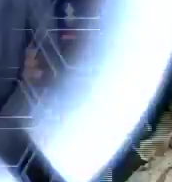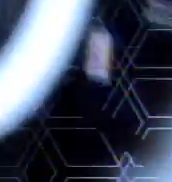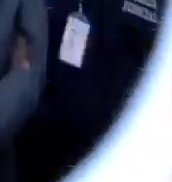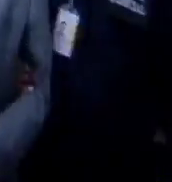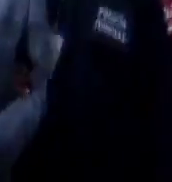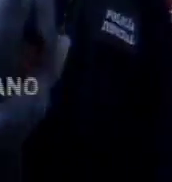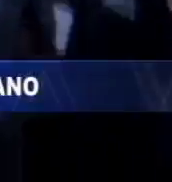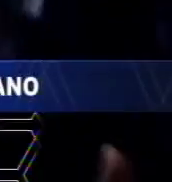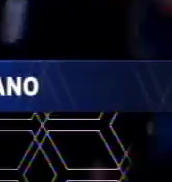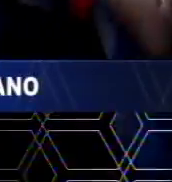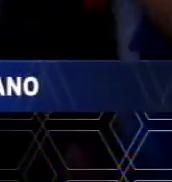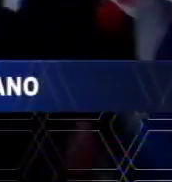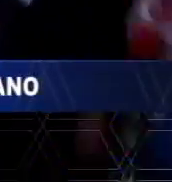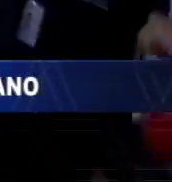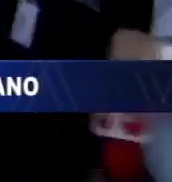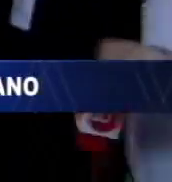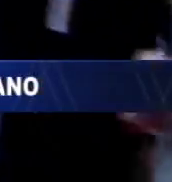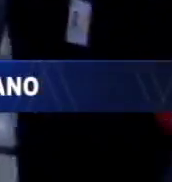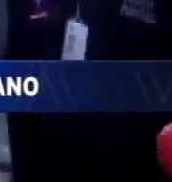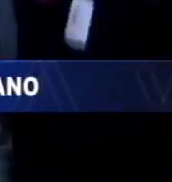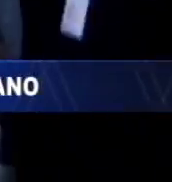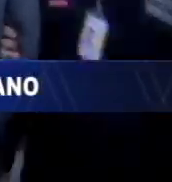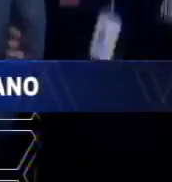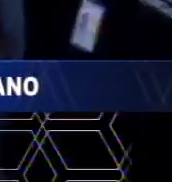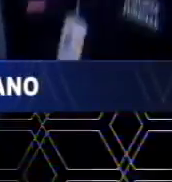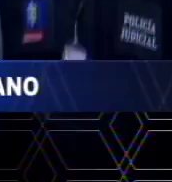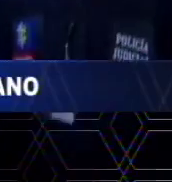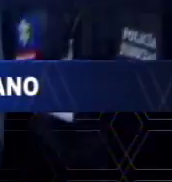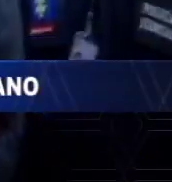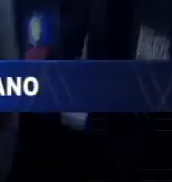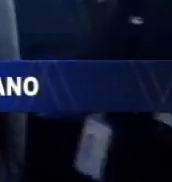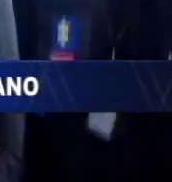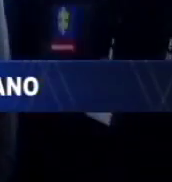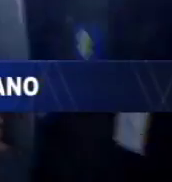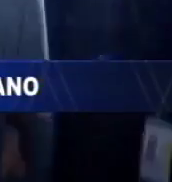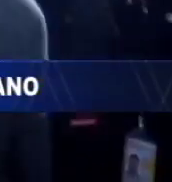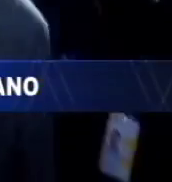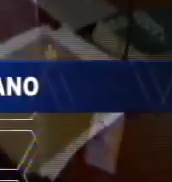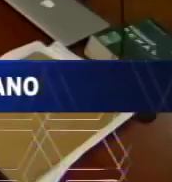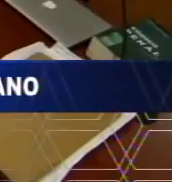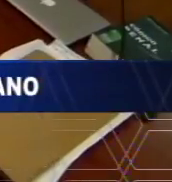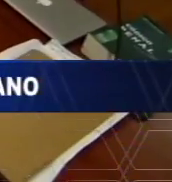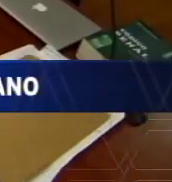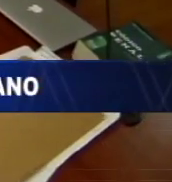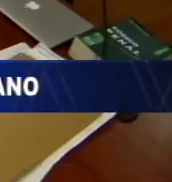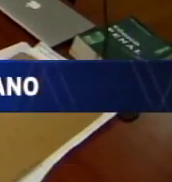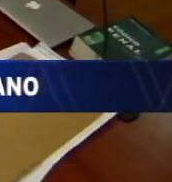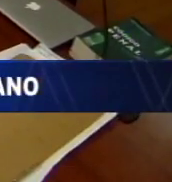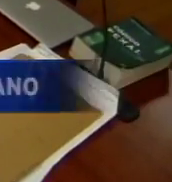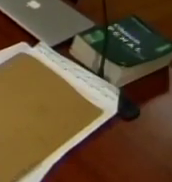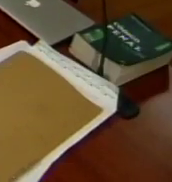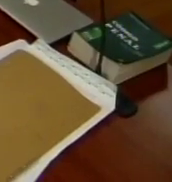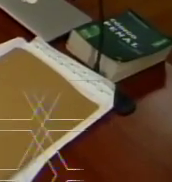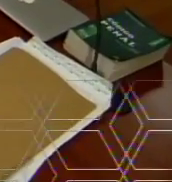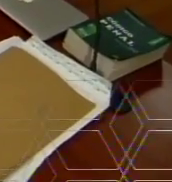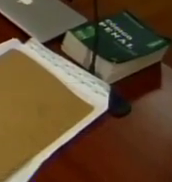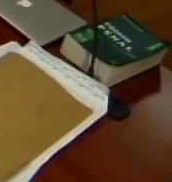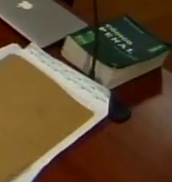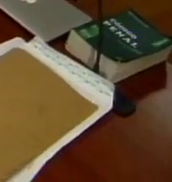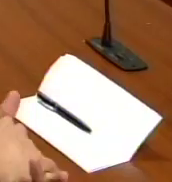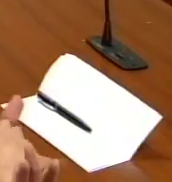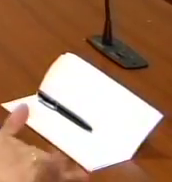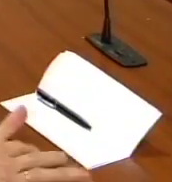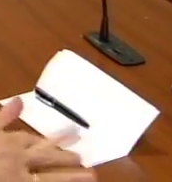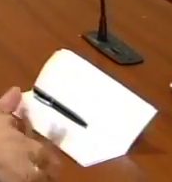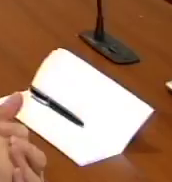limpieza desmentido acusado de financiar campaña de Santos niega haber recibido dinero de